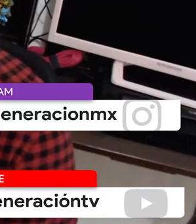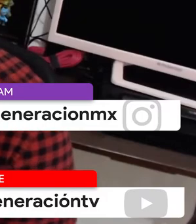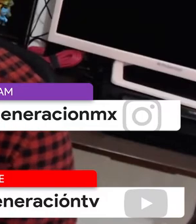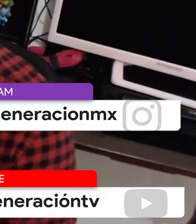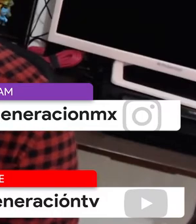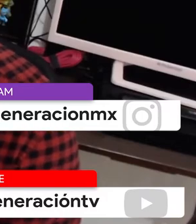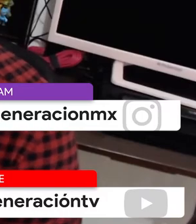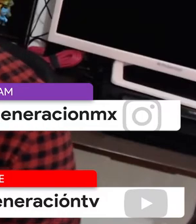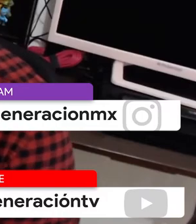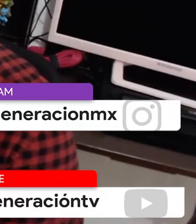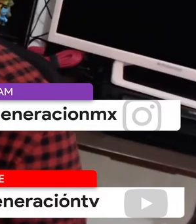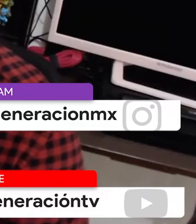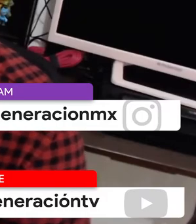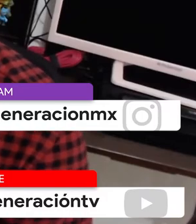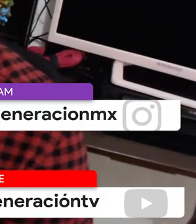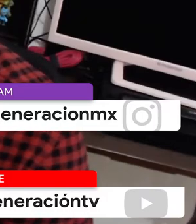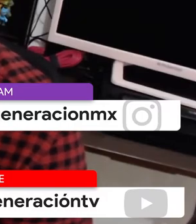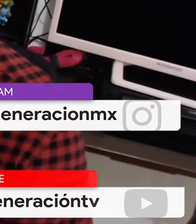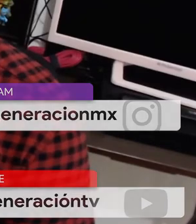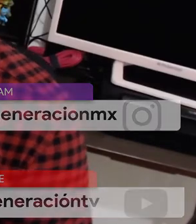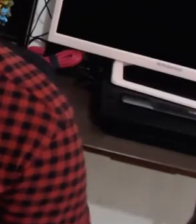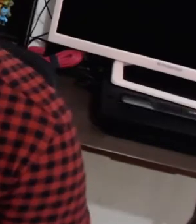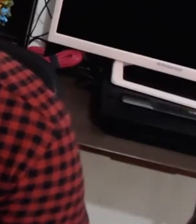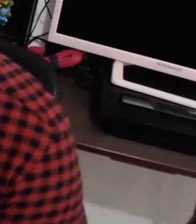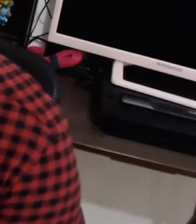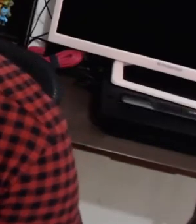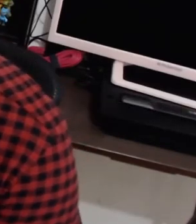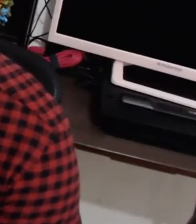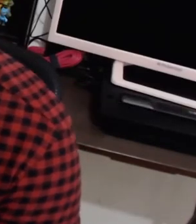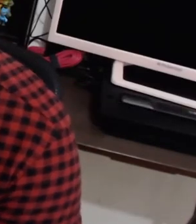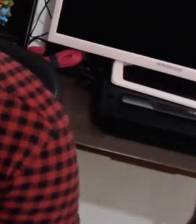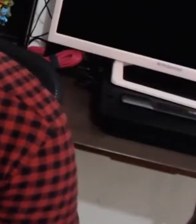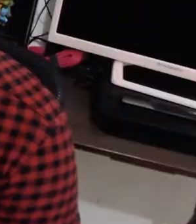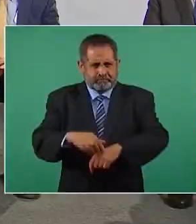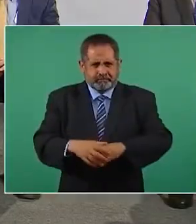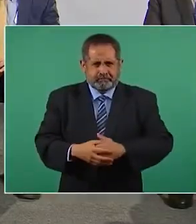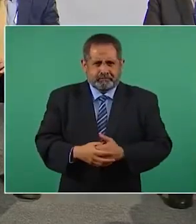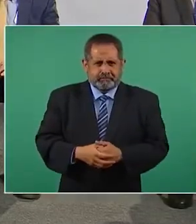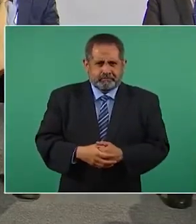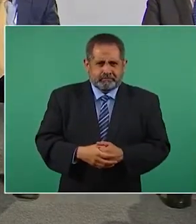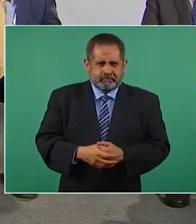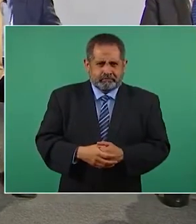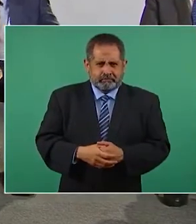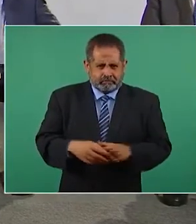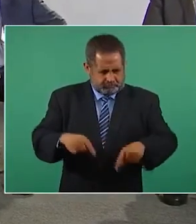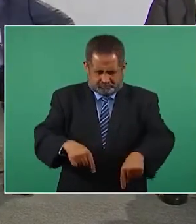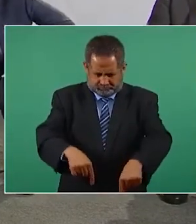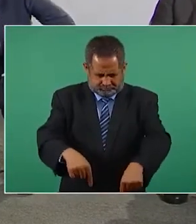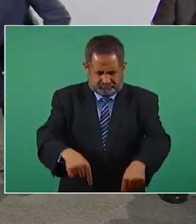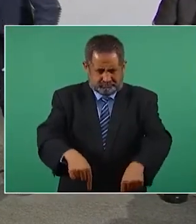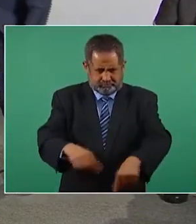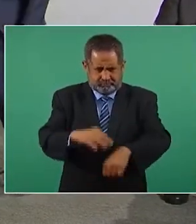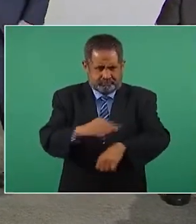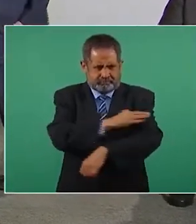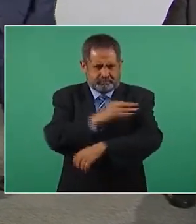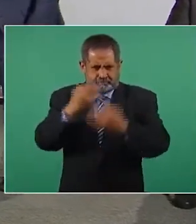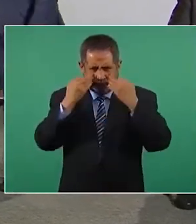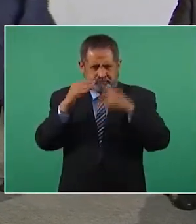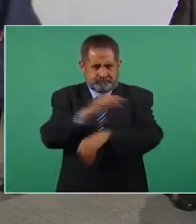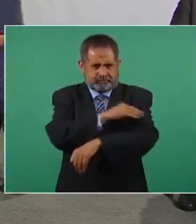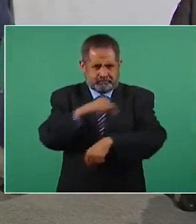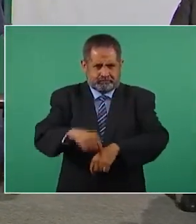redes sociales, aquí van a aparecer abajo. Yo soy Enrique Legorreta, nos vemos en la próxima. No, aquí.